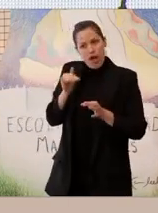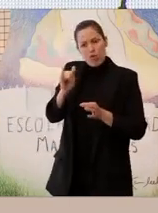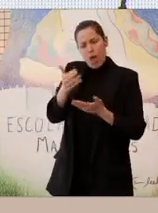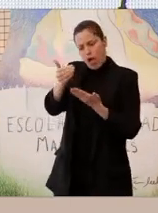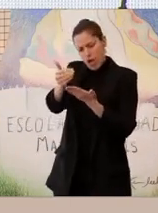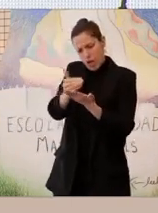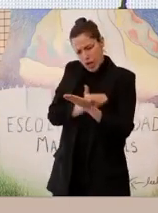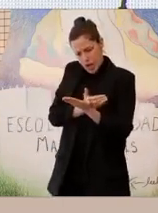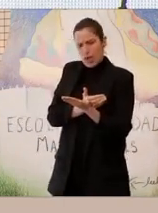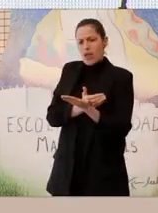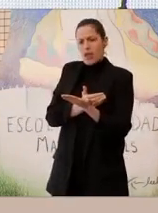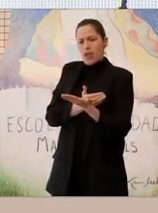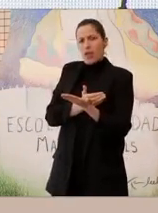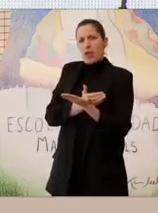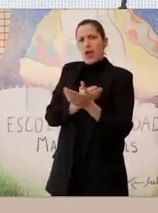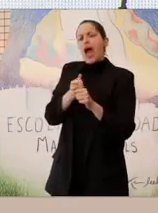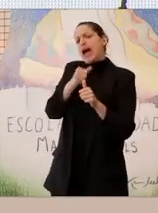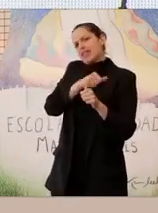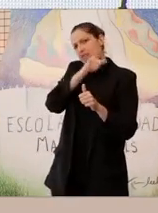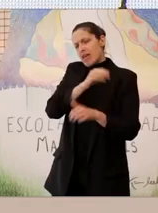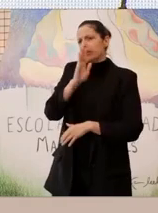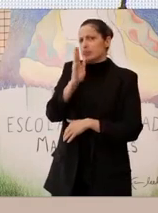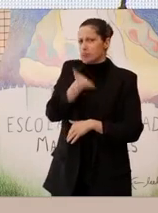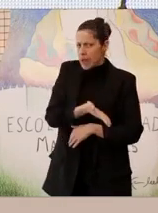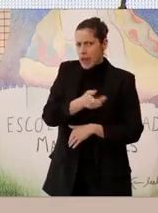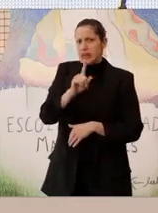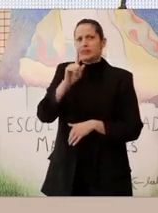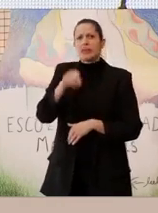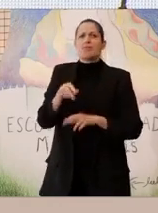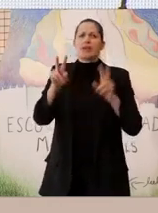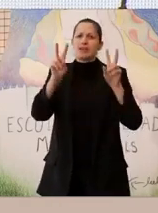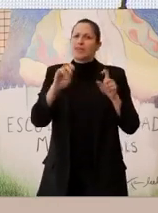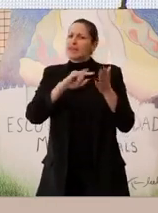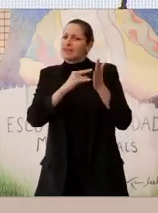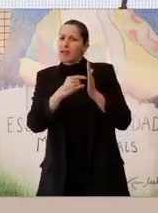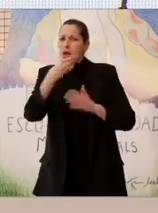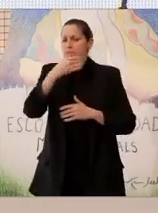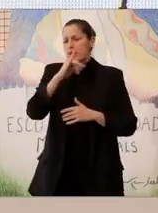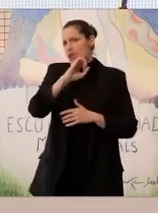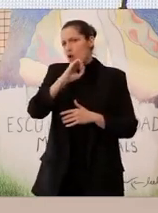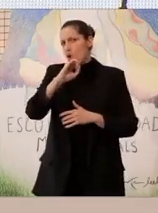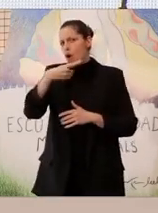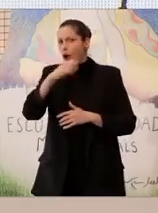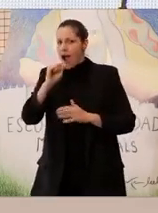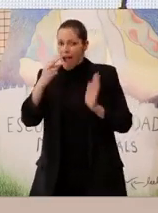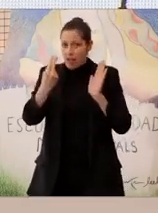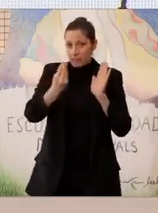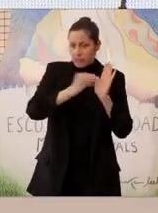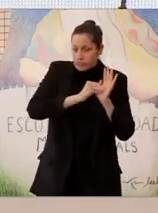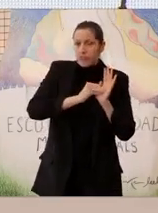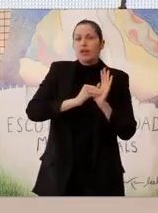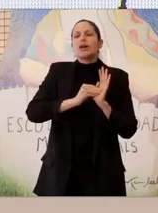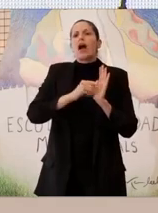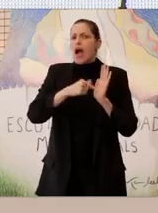penales, la valoración de riesgo de Biogen y todos los antecedentes policiales. Y en la valoración de riesgo de Biogen ya figuraba si el